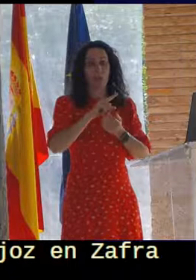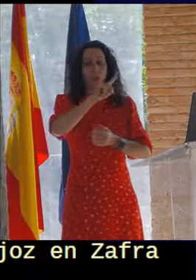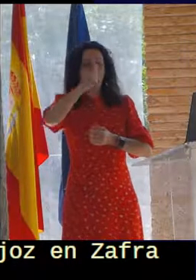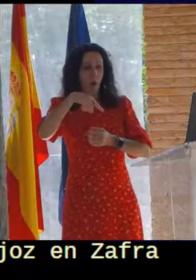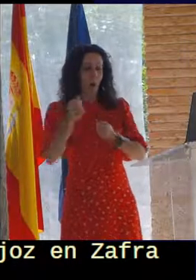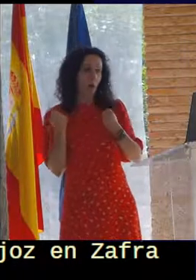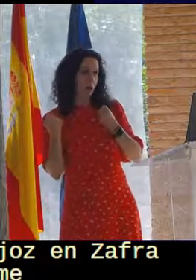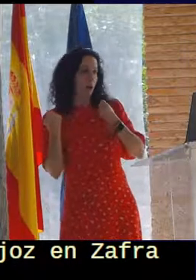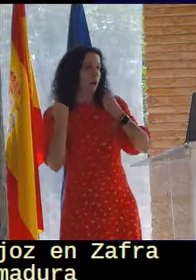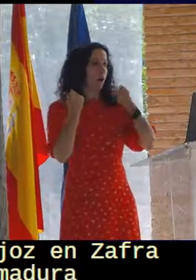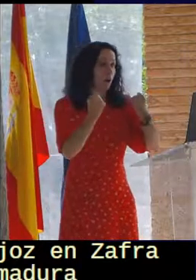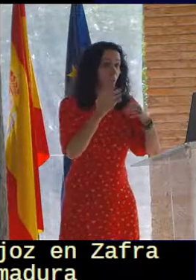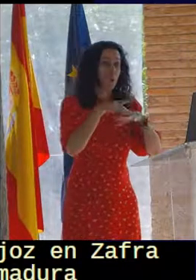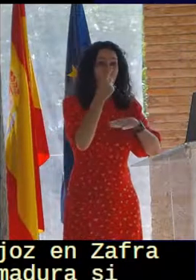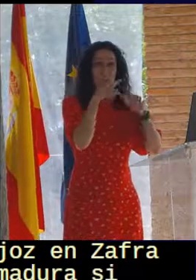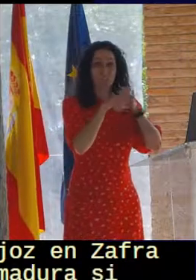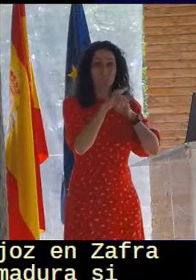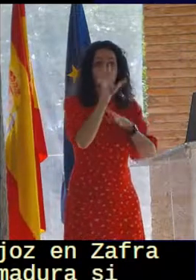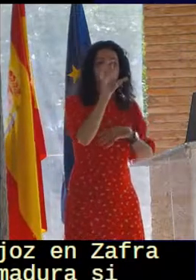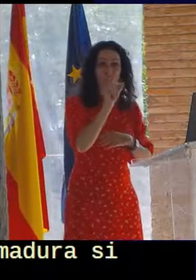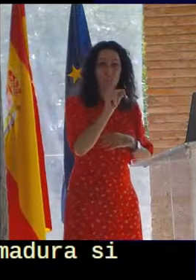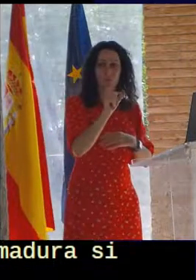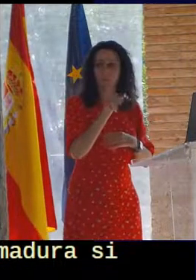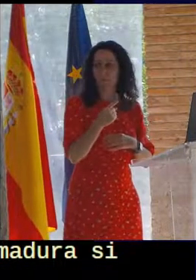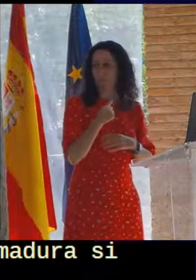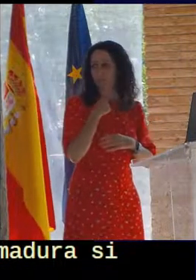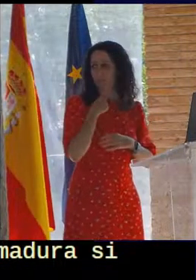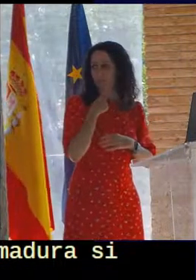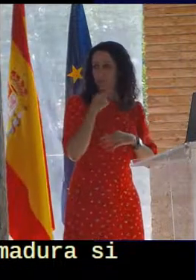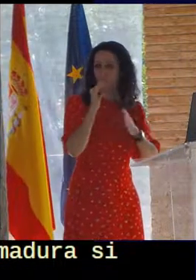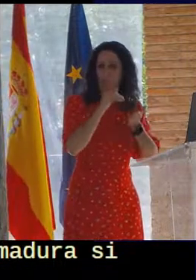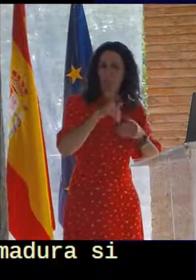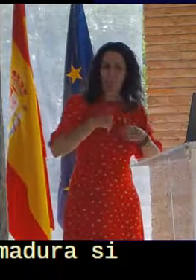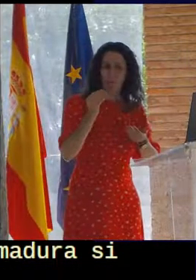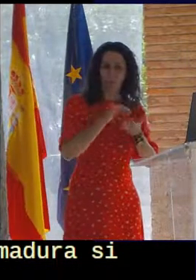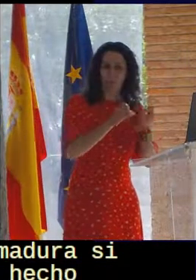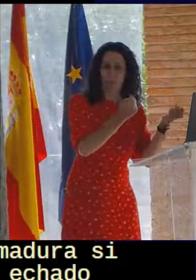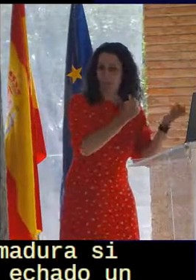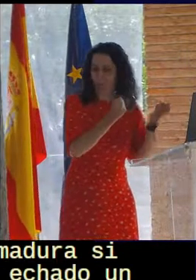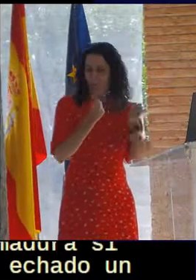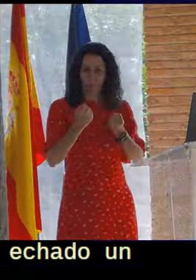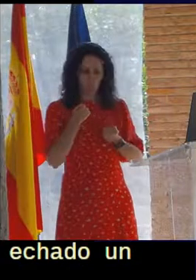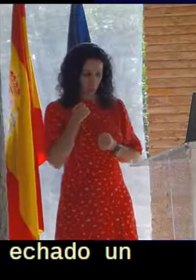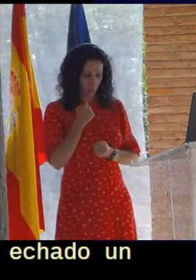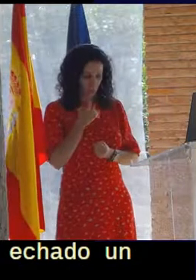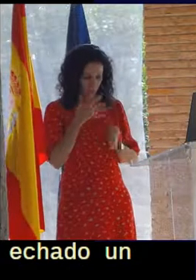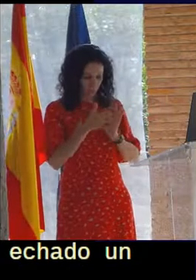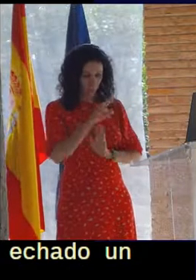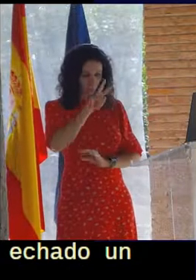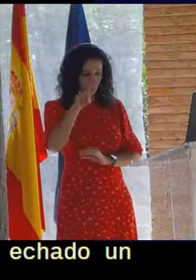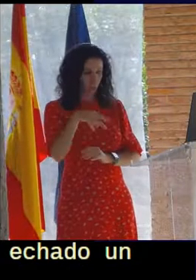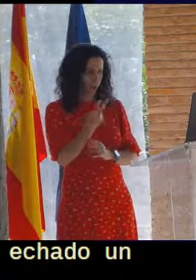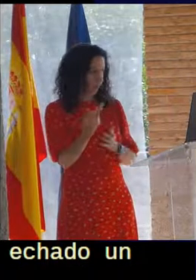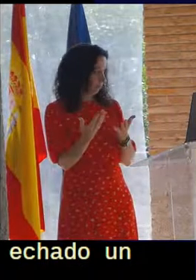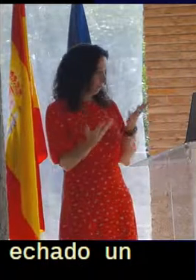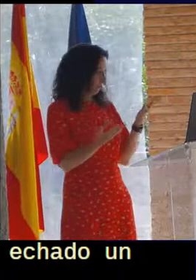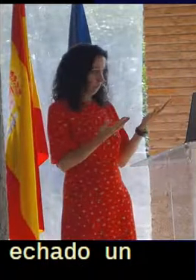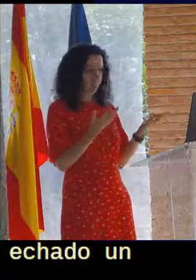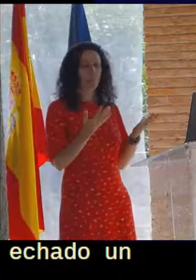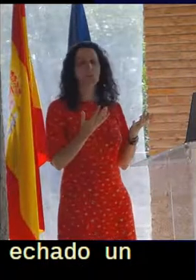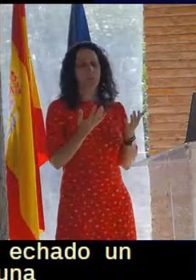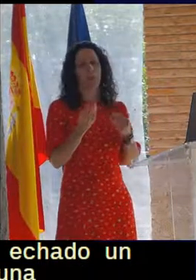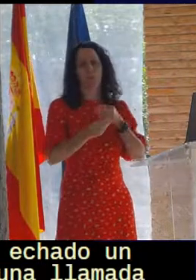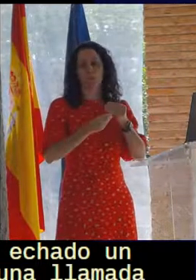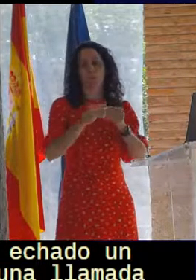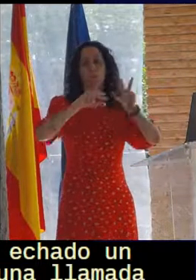lo grande que es extremadura si eh tiene que hacer una gestión de 5 minutos y se ha echado un viaje de más de una hora eh Para hacer por ejemplo